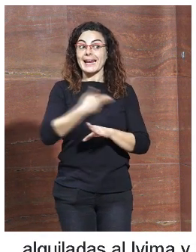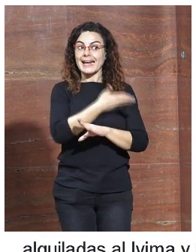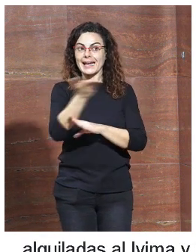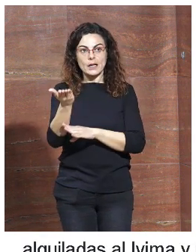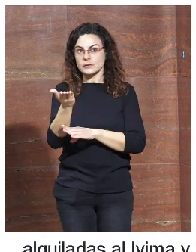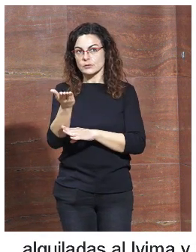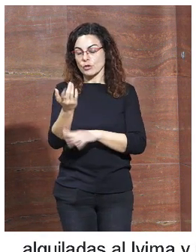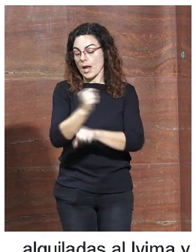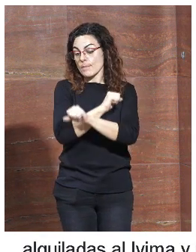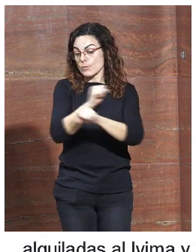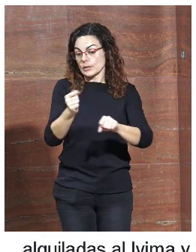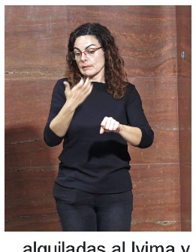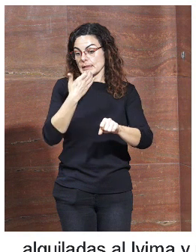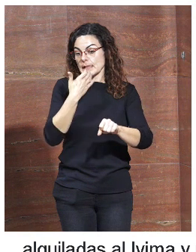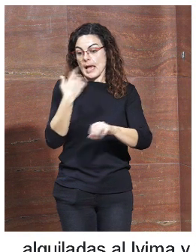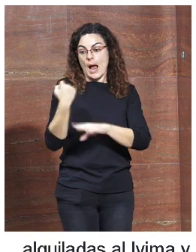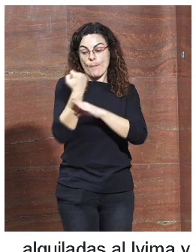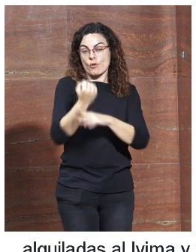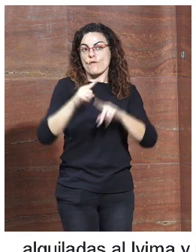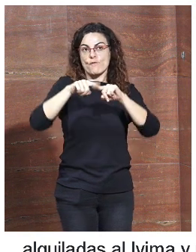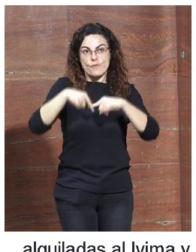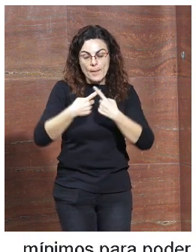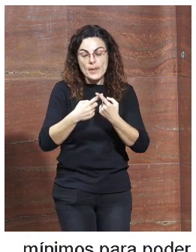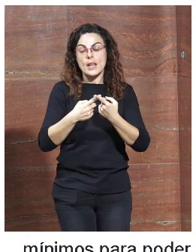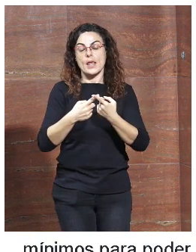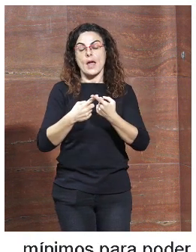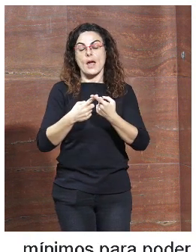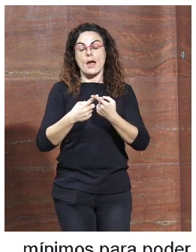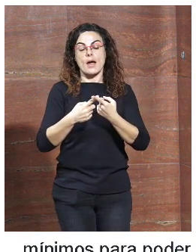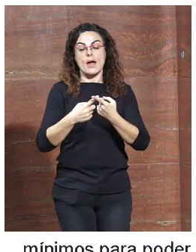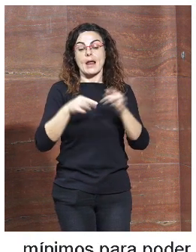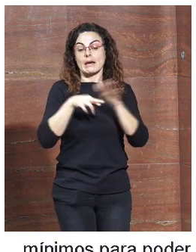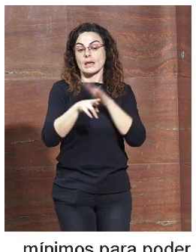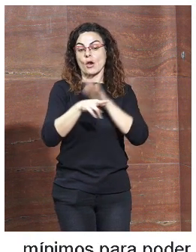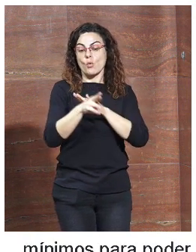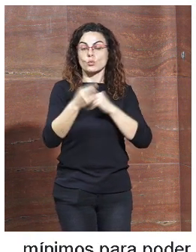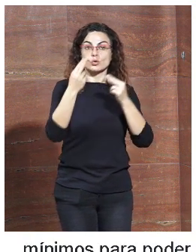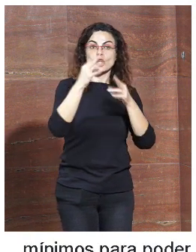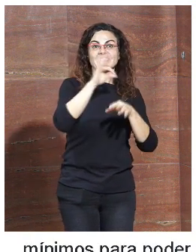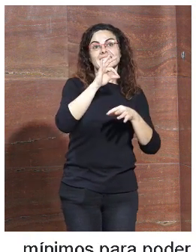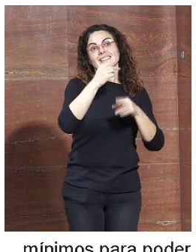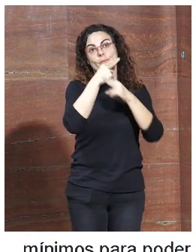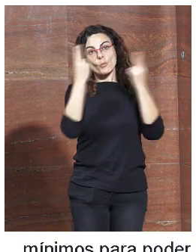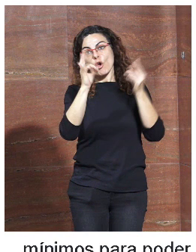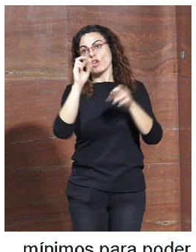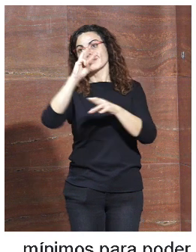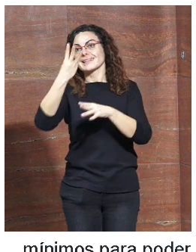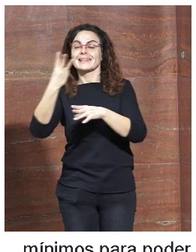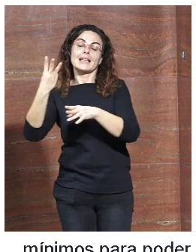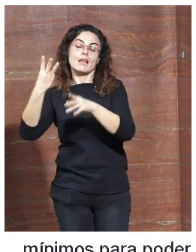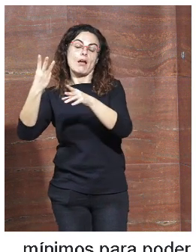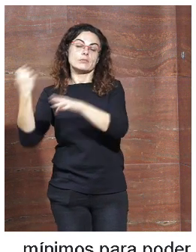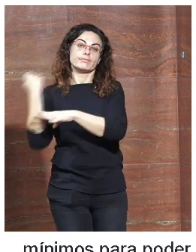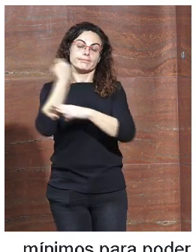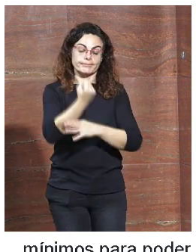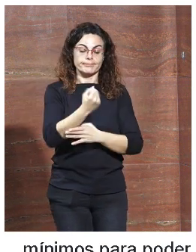sería imposible si no fuese por el apoyo de la familia extensa, recursos semipúblicos o apoyo de tercero. Un dato